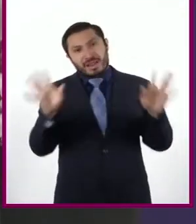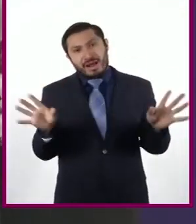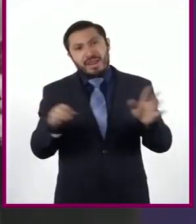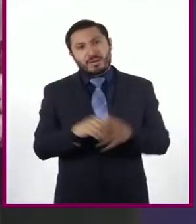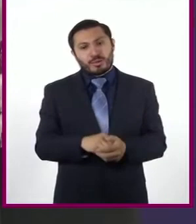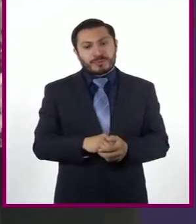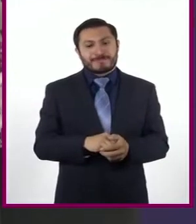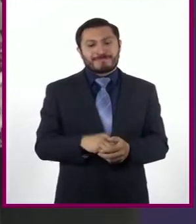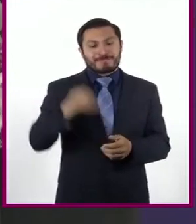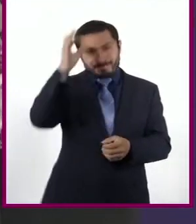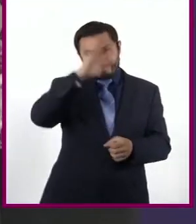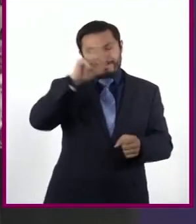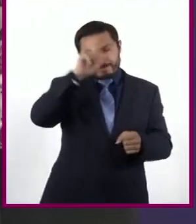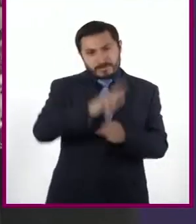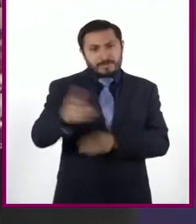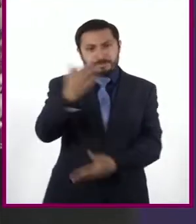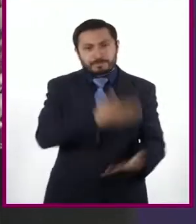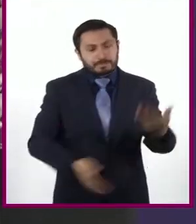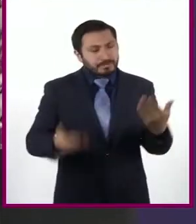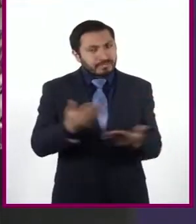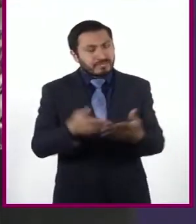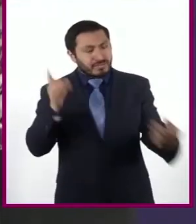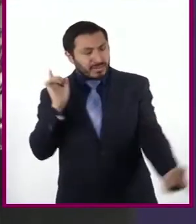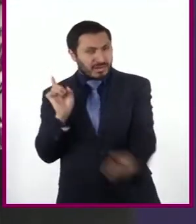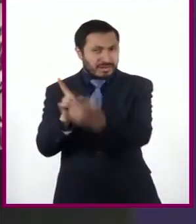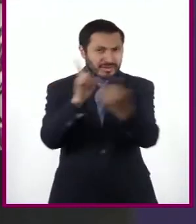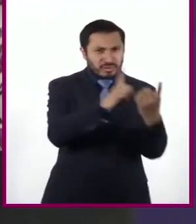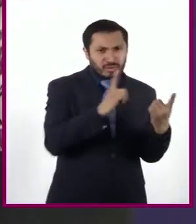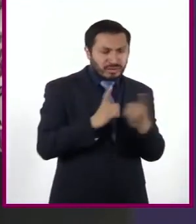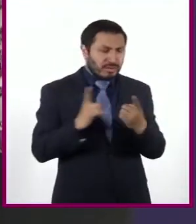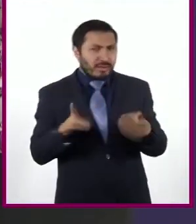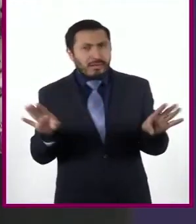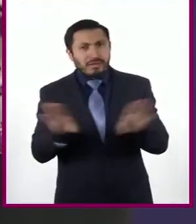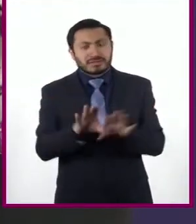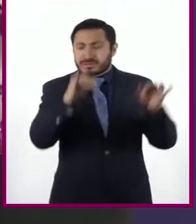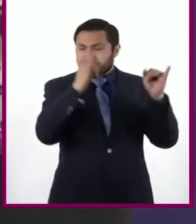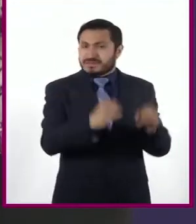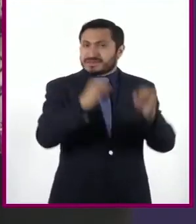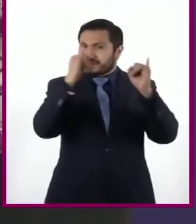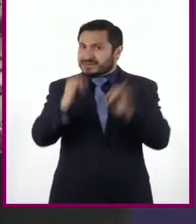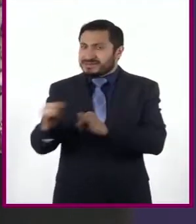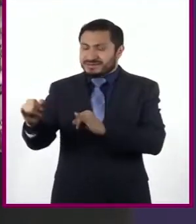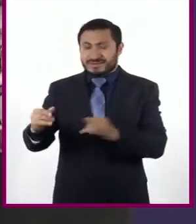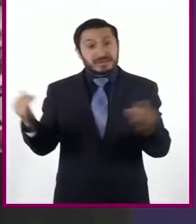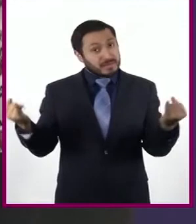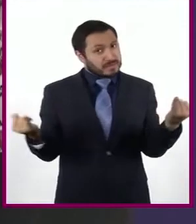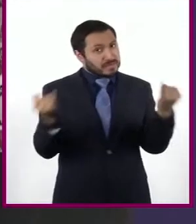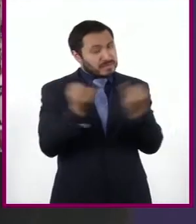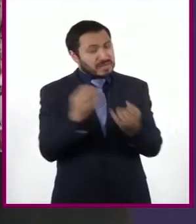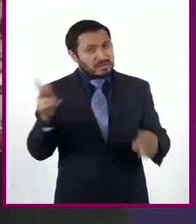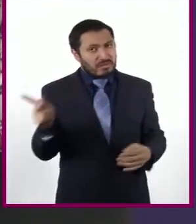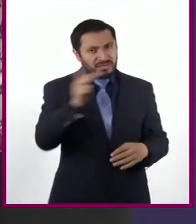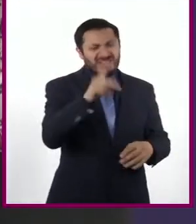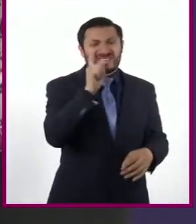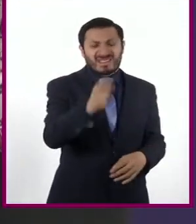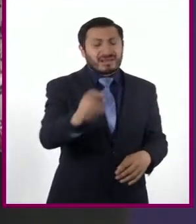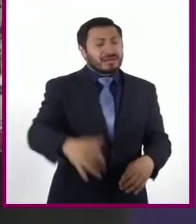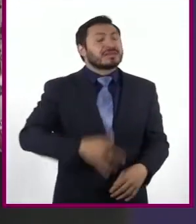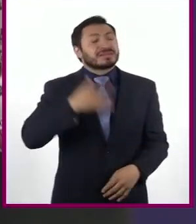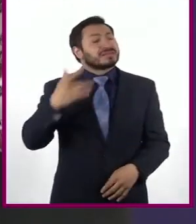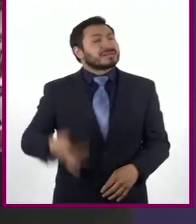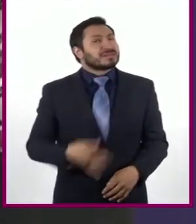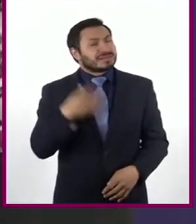La cultura que compartimos con la gente más cercana nos da una identidad común, es decir, un sentimiento de que